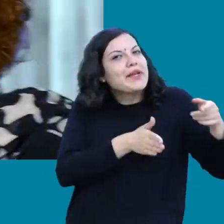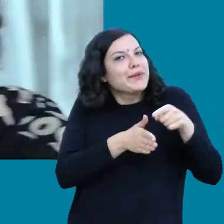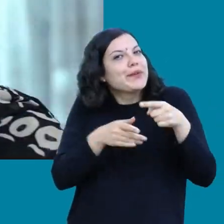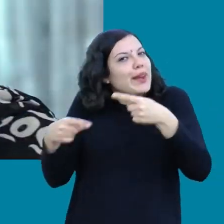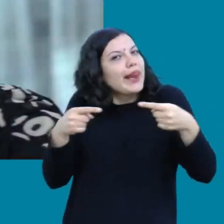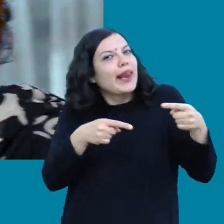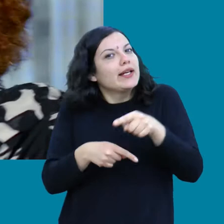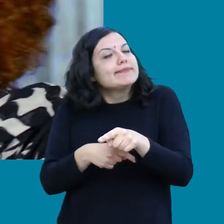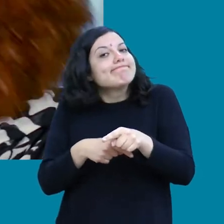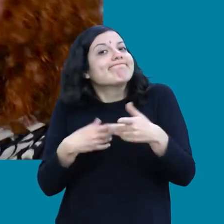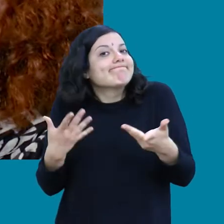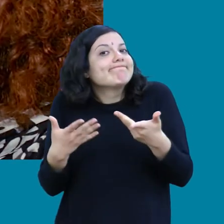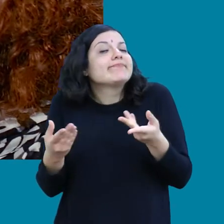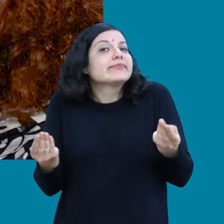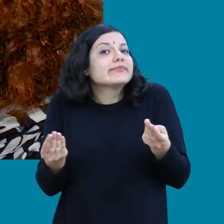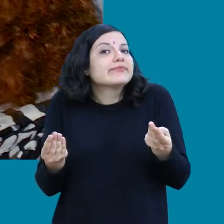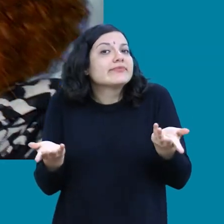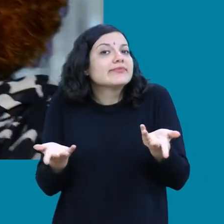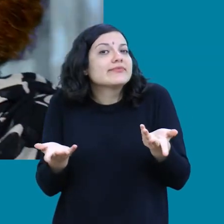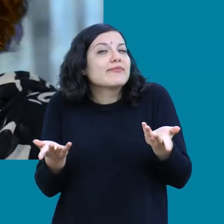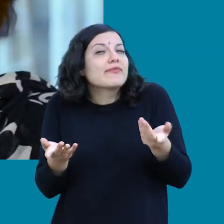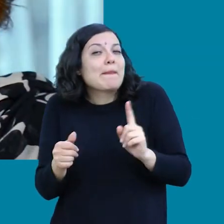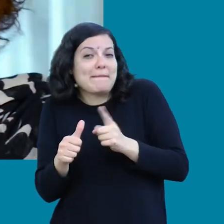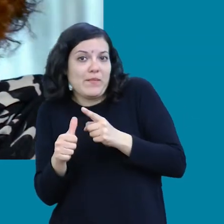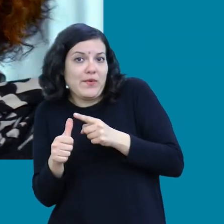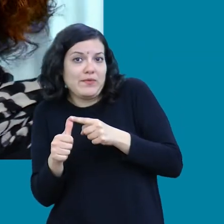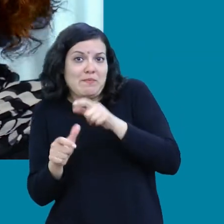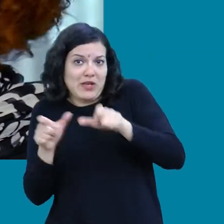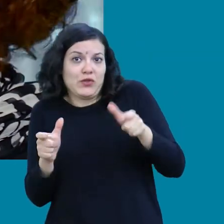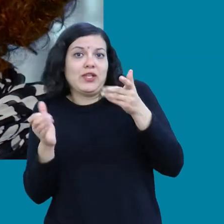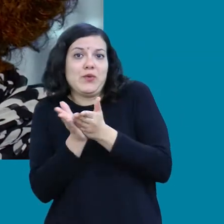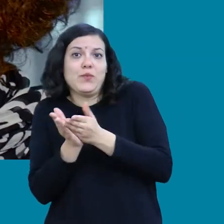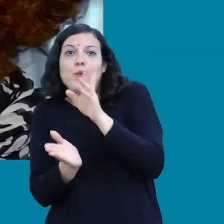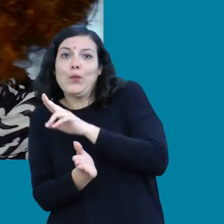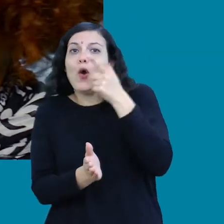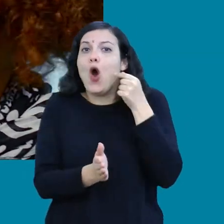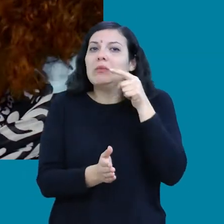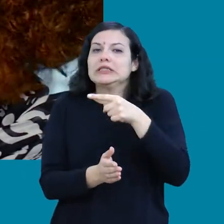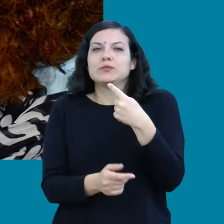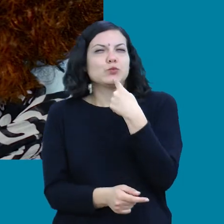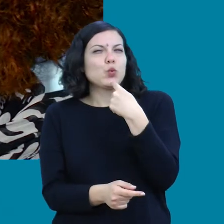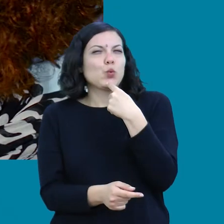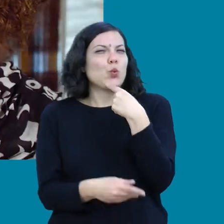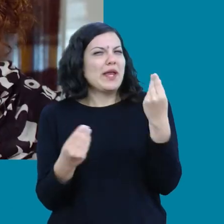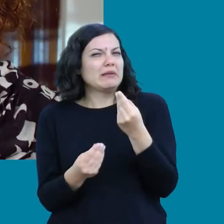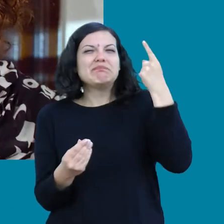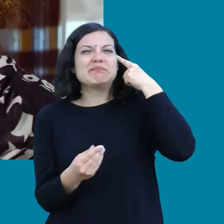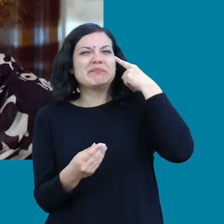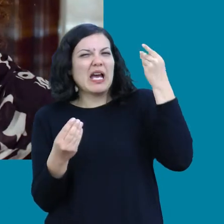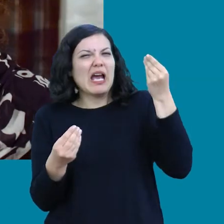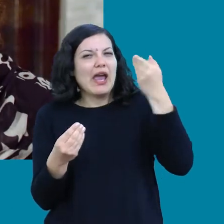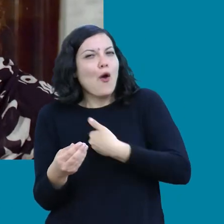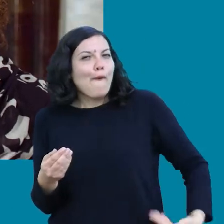momentos, podríamos decir, y entonces, en primer lugar, están los y las estudiantes y el cuestionamiento, pensar que hay una idea